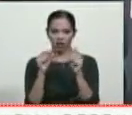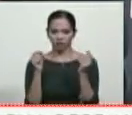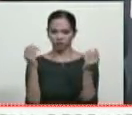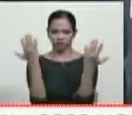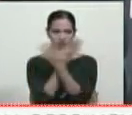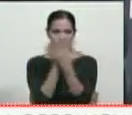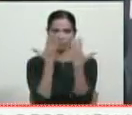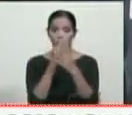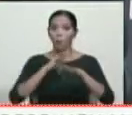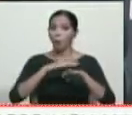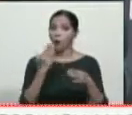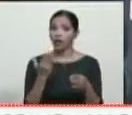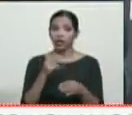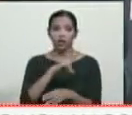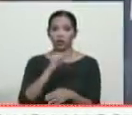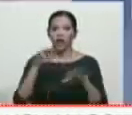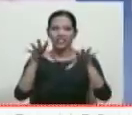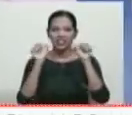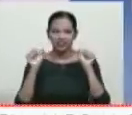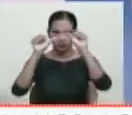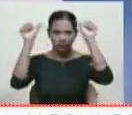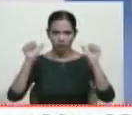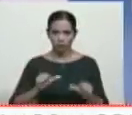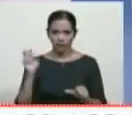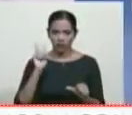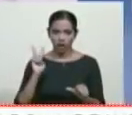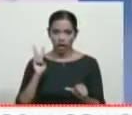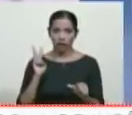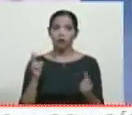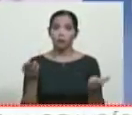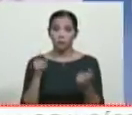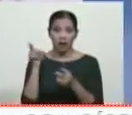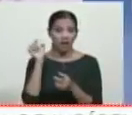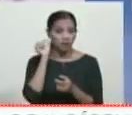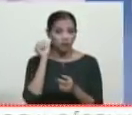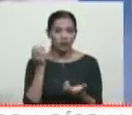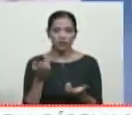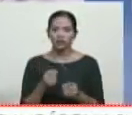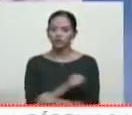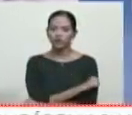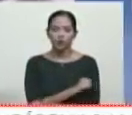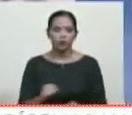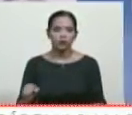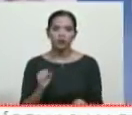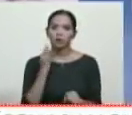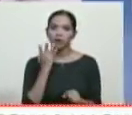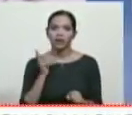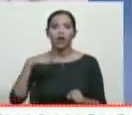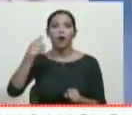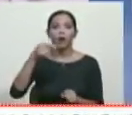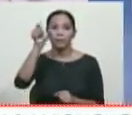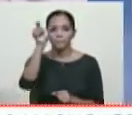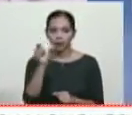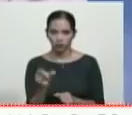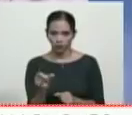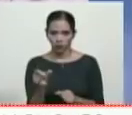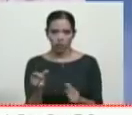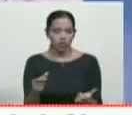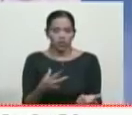el sistema venezolano, para ellas es imposible, por ejemplo, que otra persona que no sea